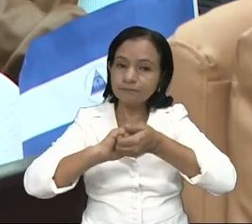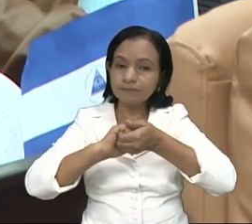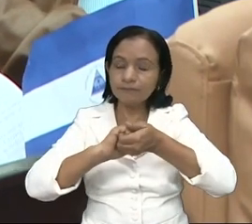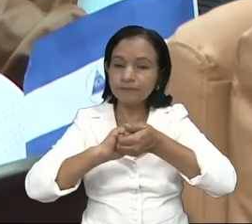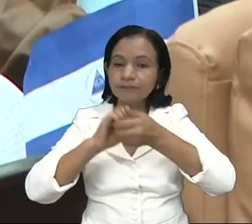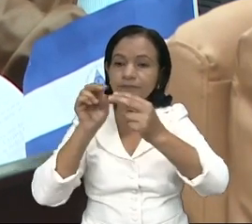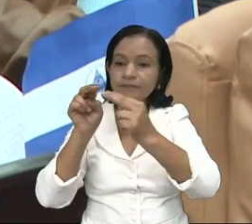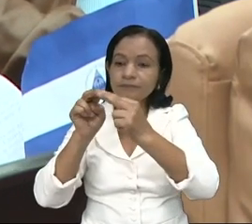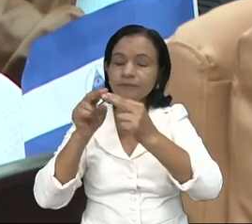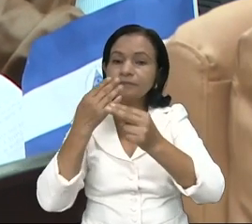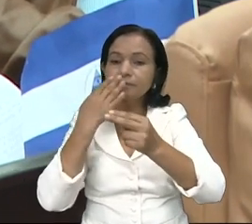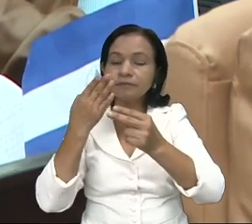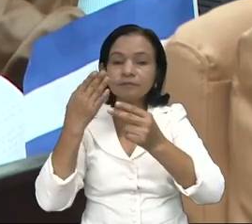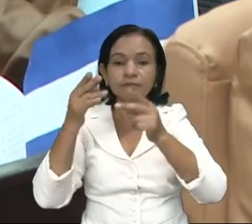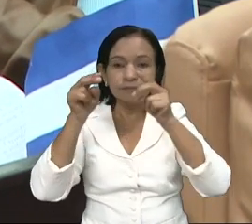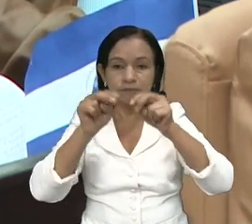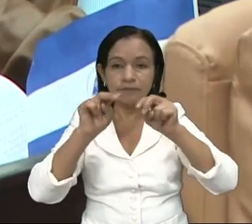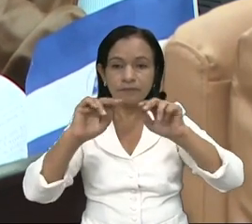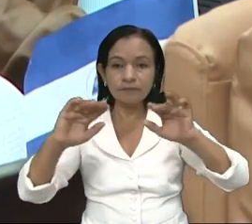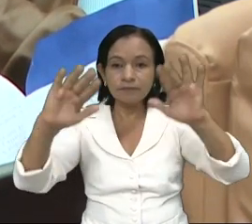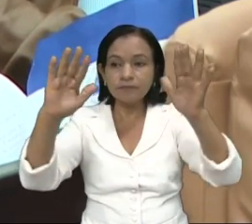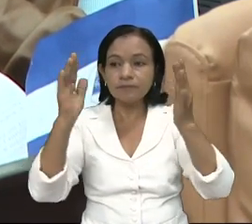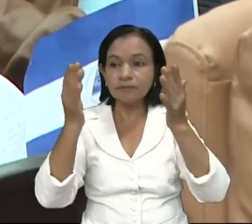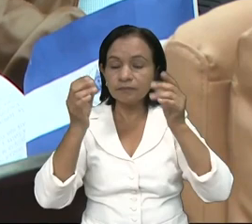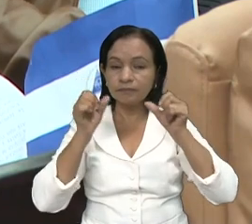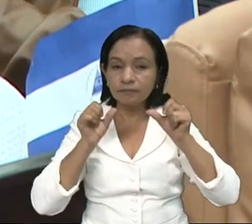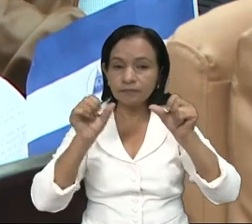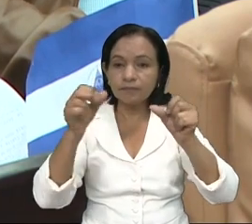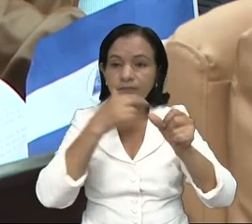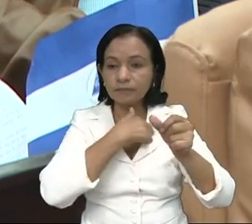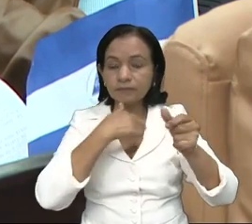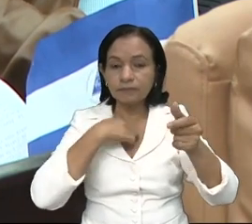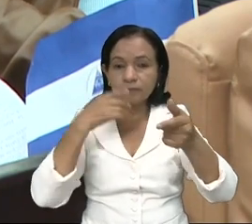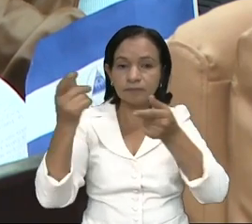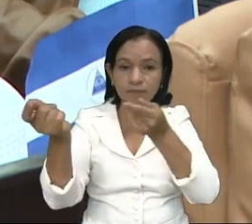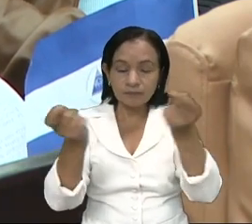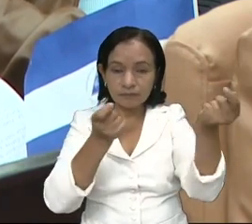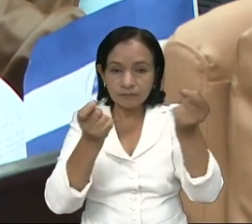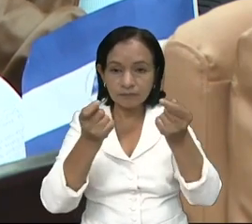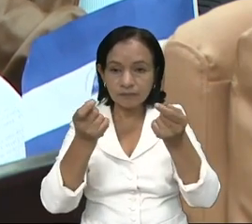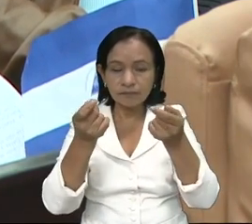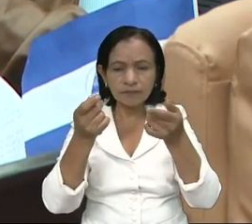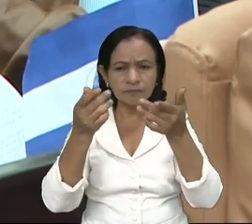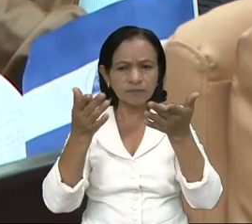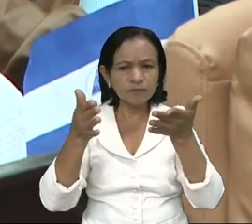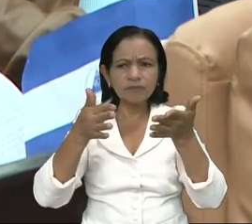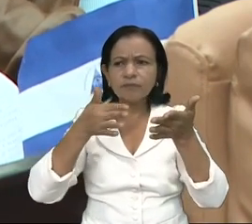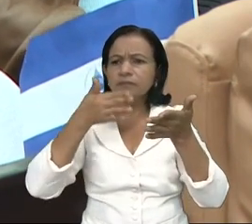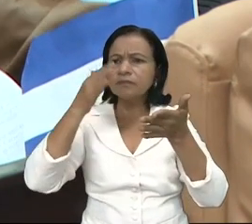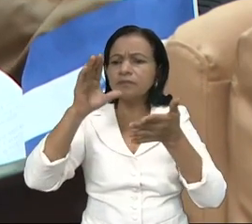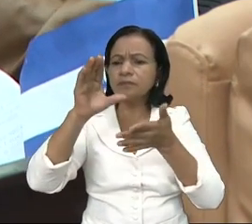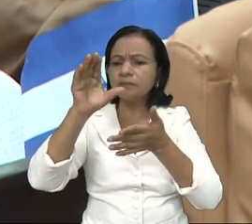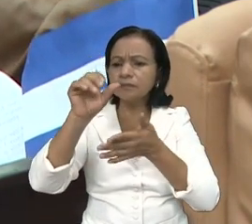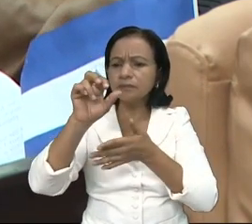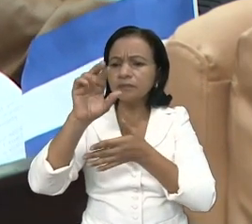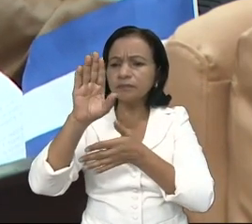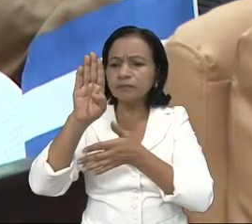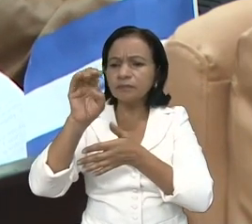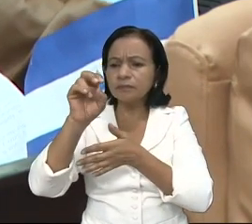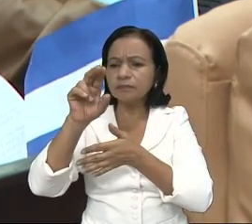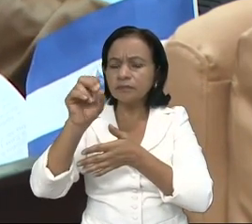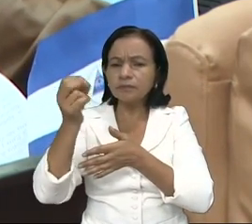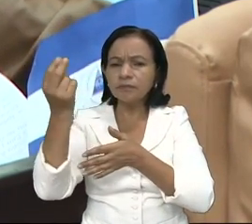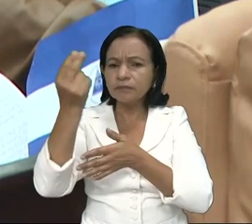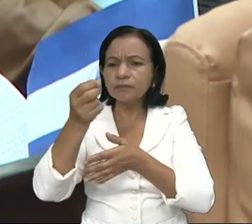el ambiente. Además, permitirá la medición de la huella de carbono en reducción del uso del